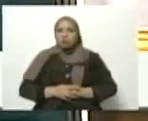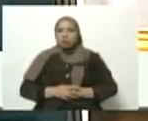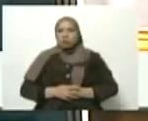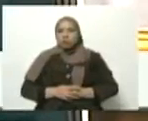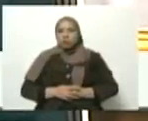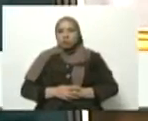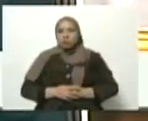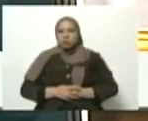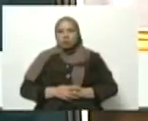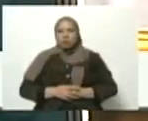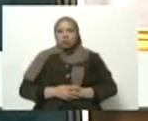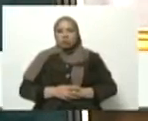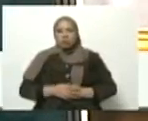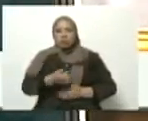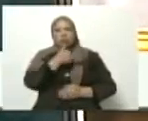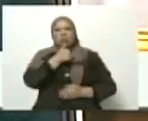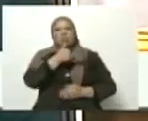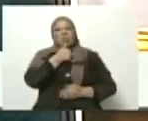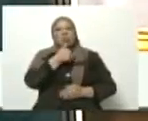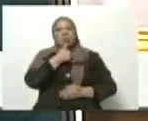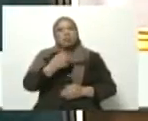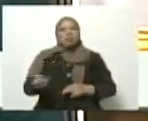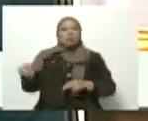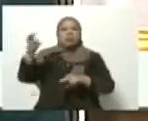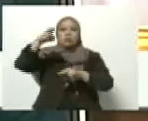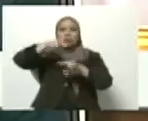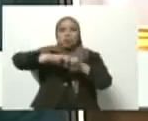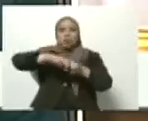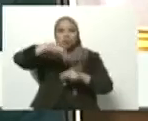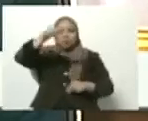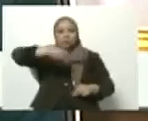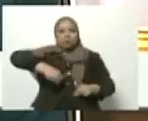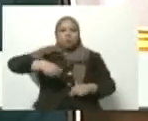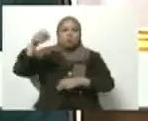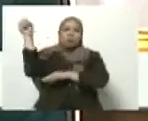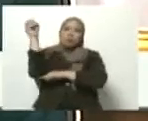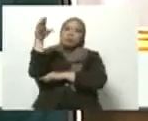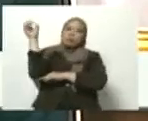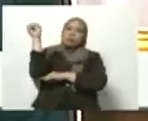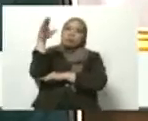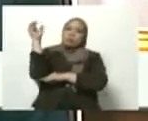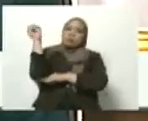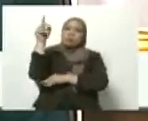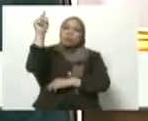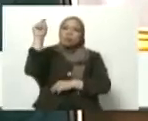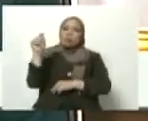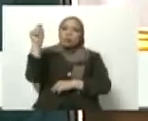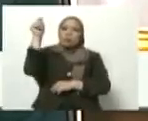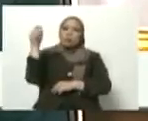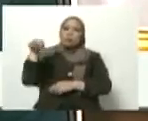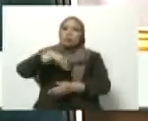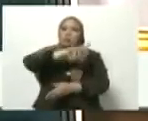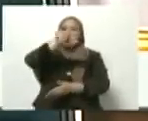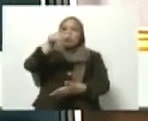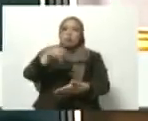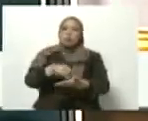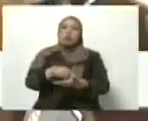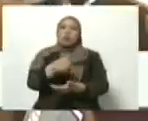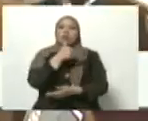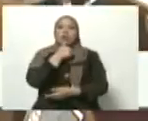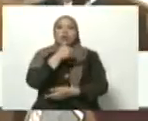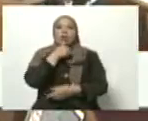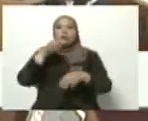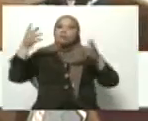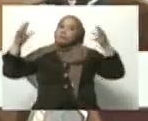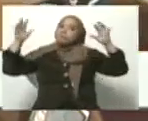¿Quiénes están sentados aquí hoy en el hemiciclo de sesiones de la Asamblea Nacional?